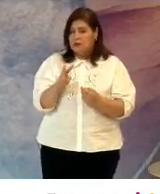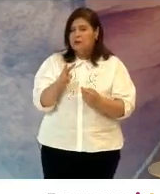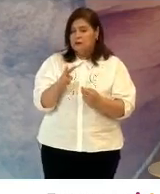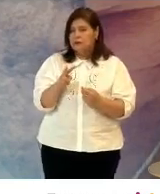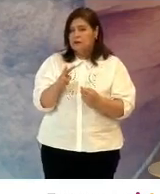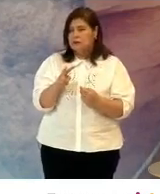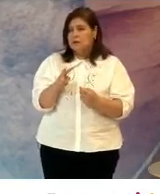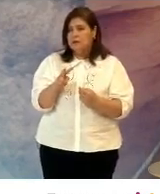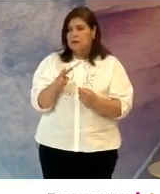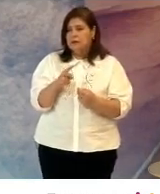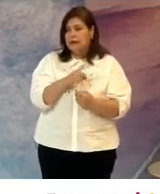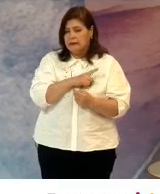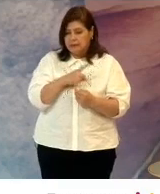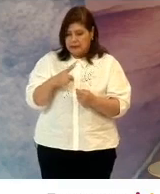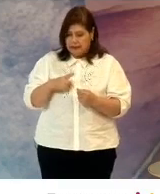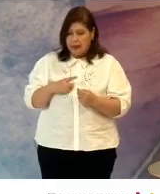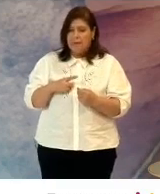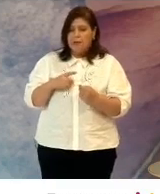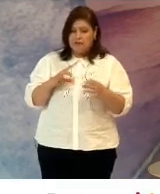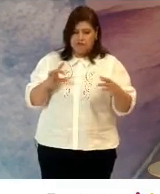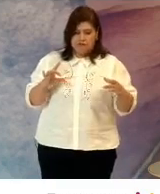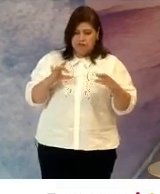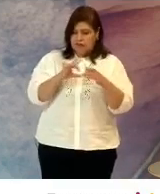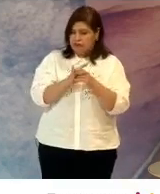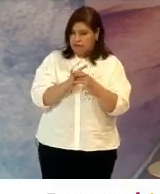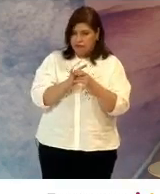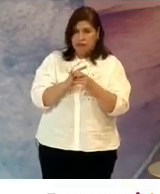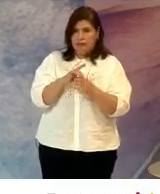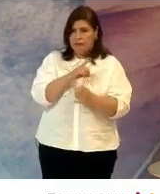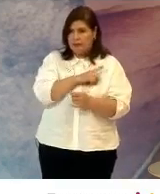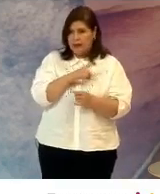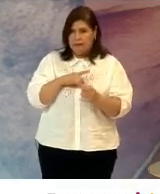están muy interconectadas. Y